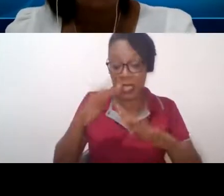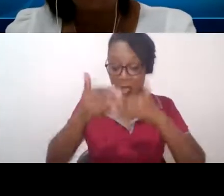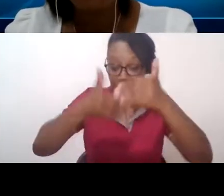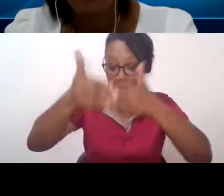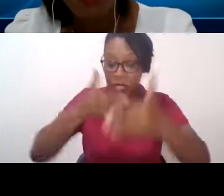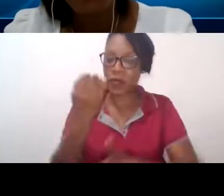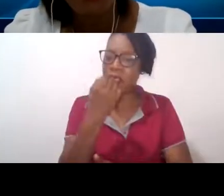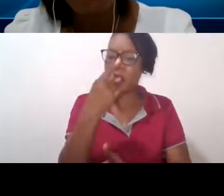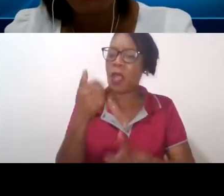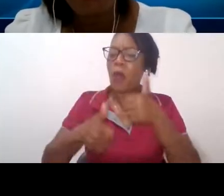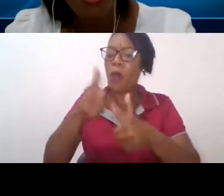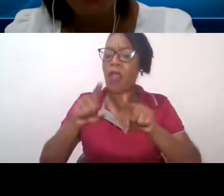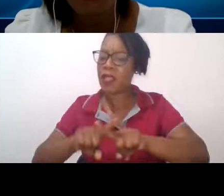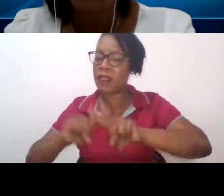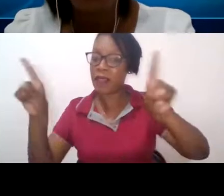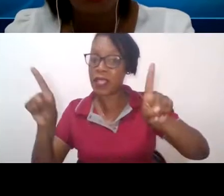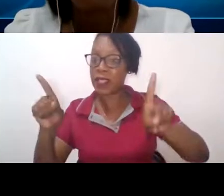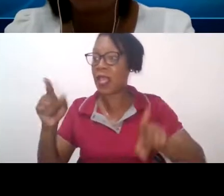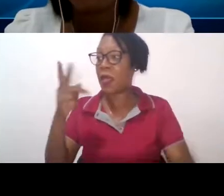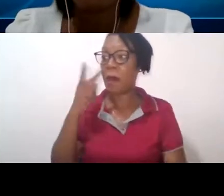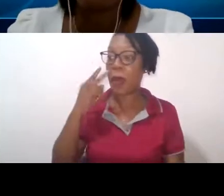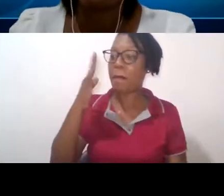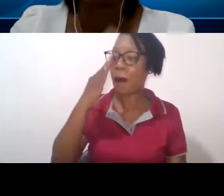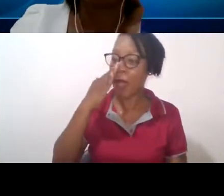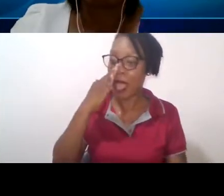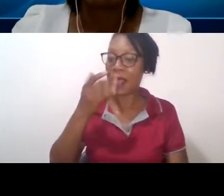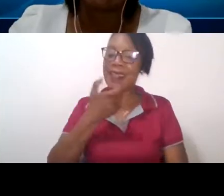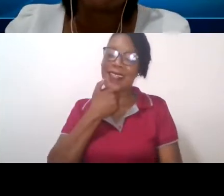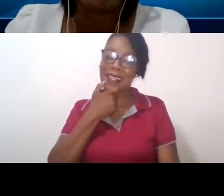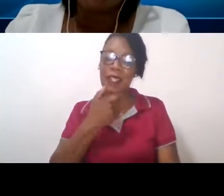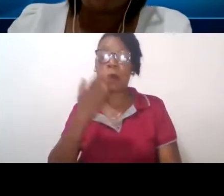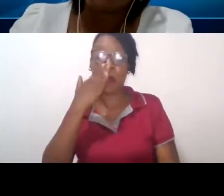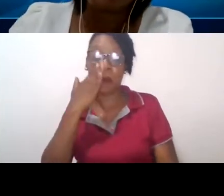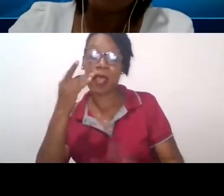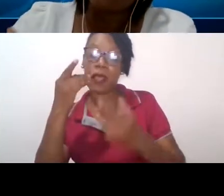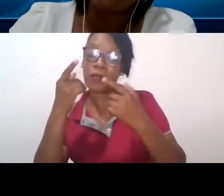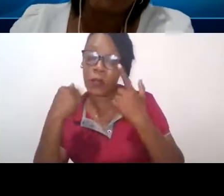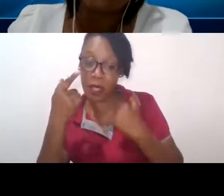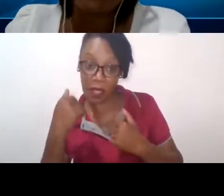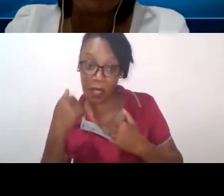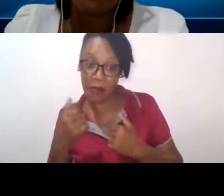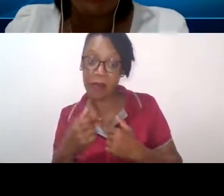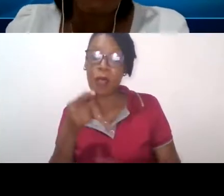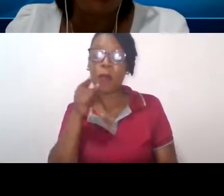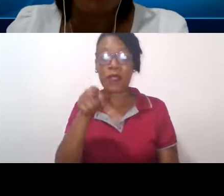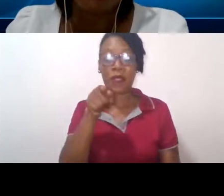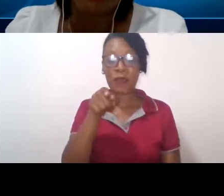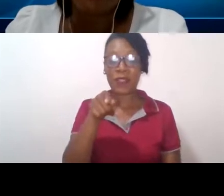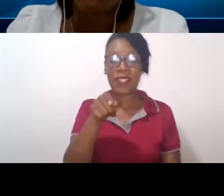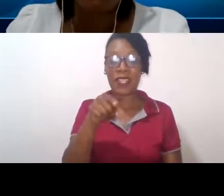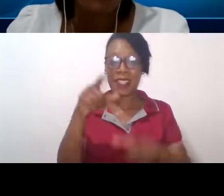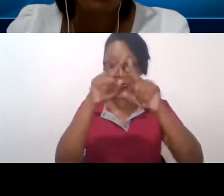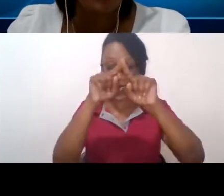es la diferencia entre ver su mami riendo y cuál es la diferencia entre ver su mami llorando. Por eso fue que yo les puse a ustedes este emoticón